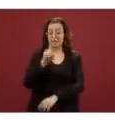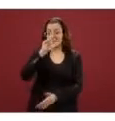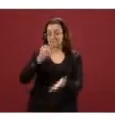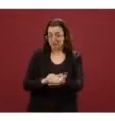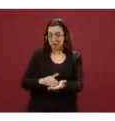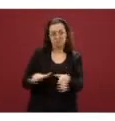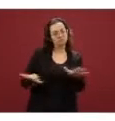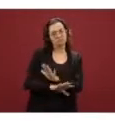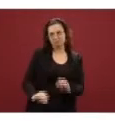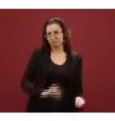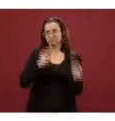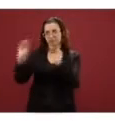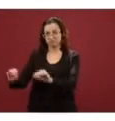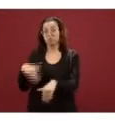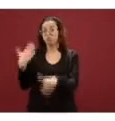La siguiente, por favor.